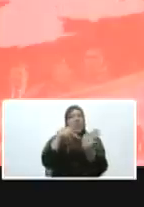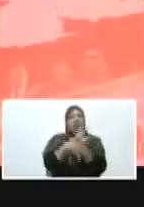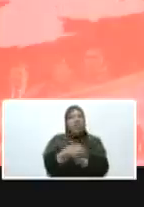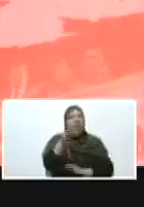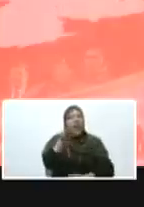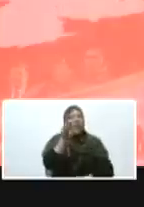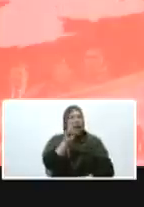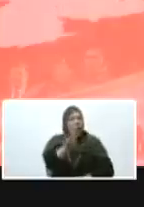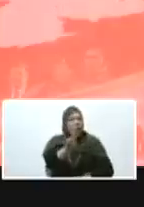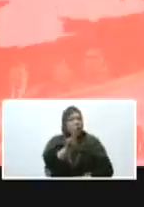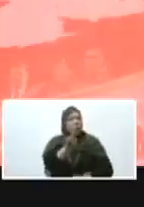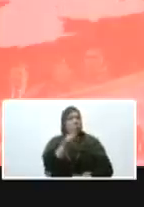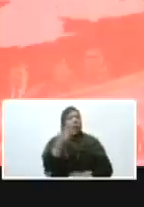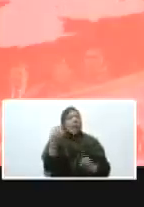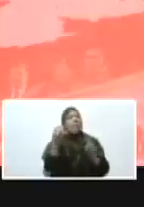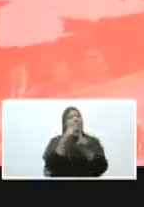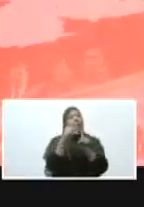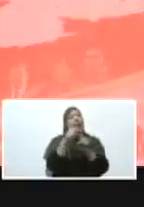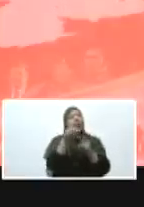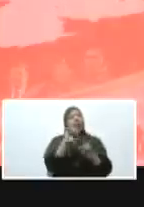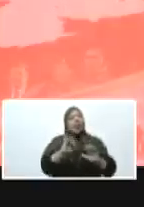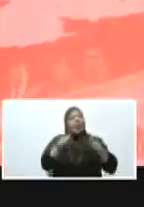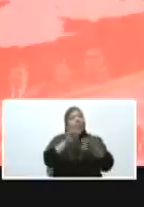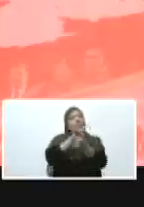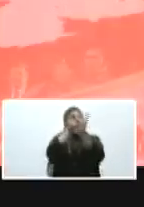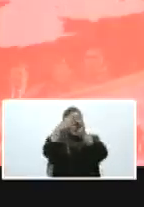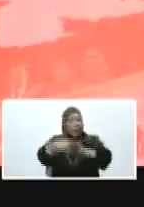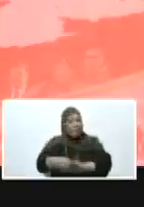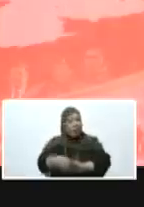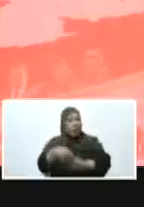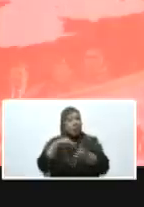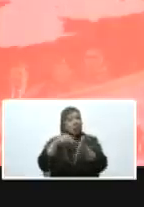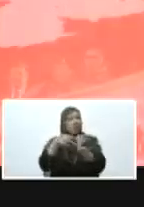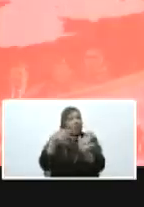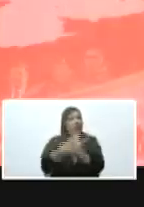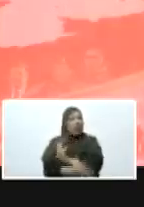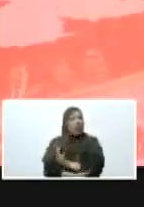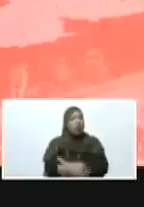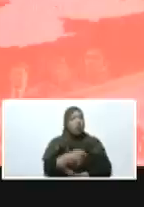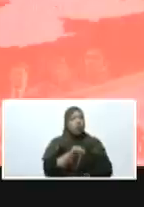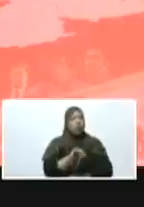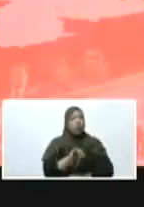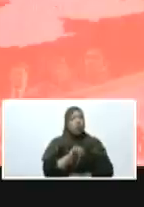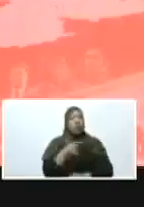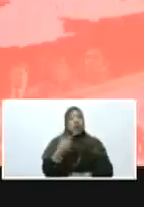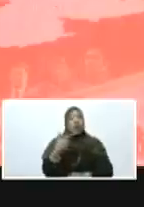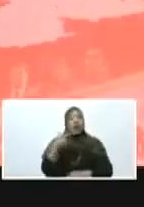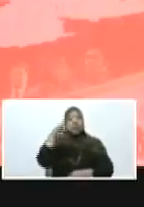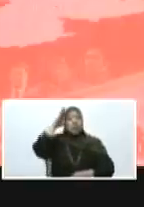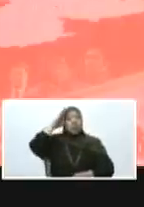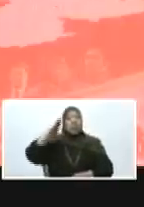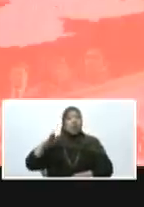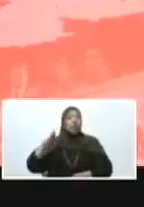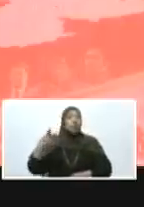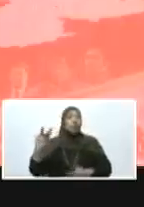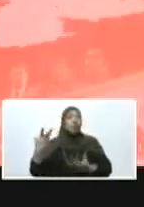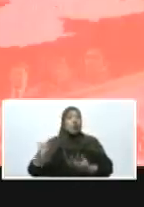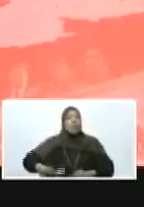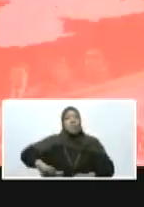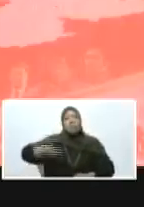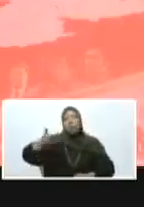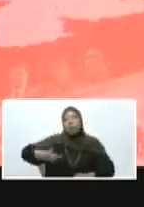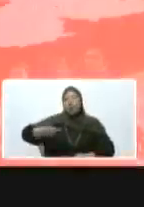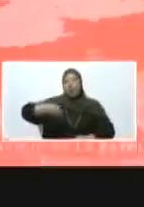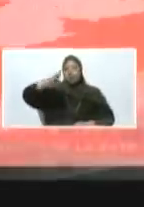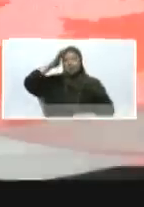aplicadas para cambiar todo, mejorar todo, y que la Guardia Nacional Bolivariana juega cada